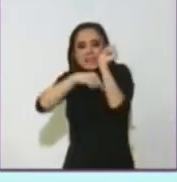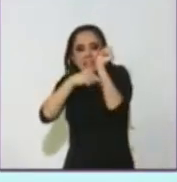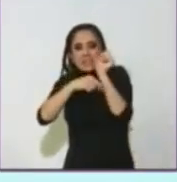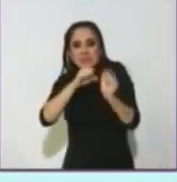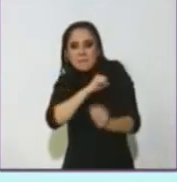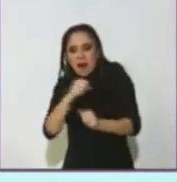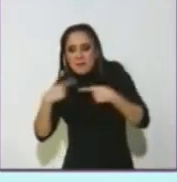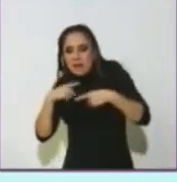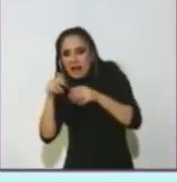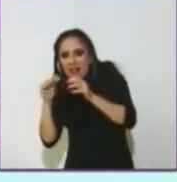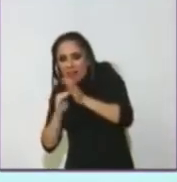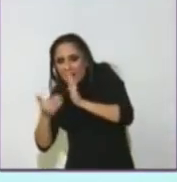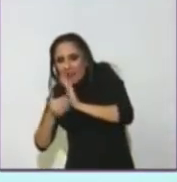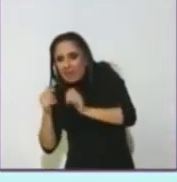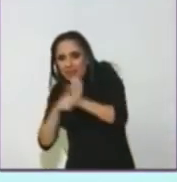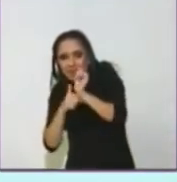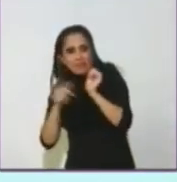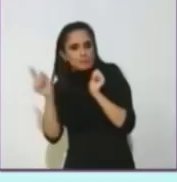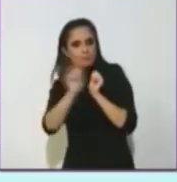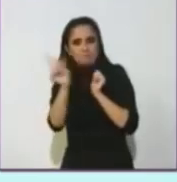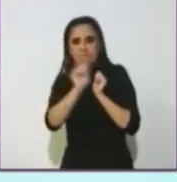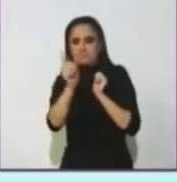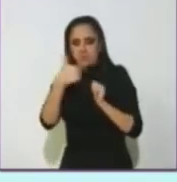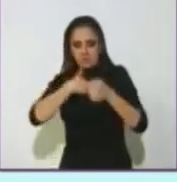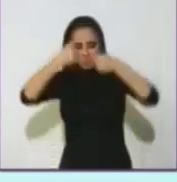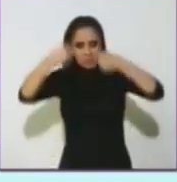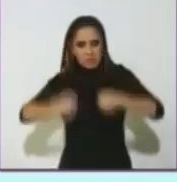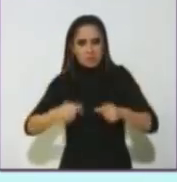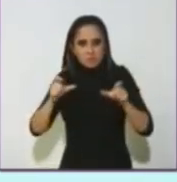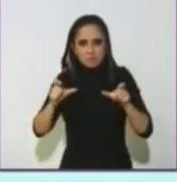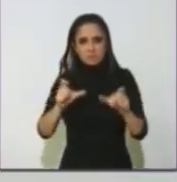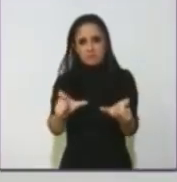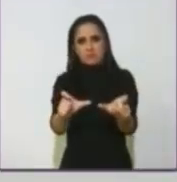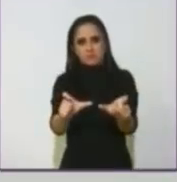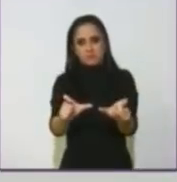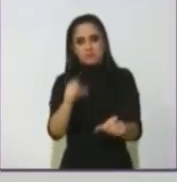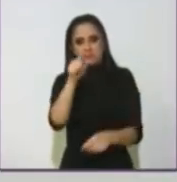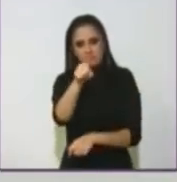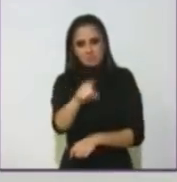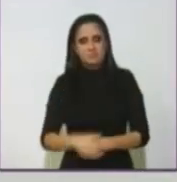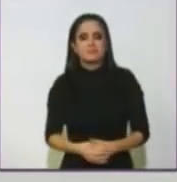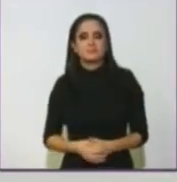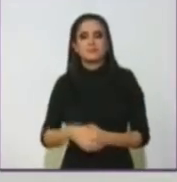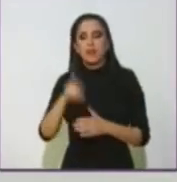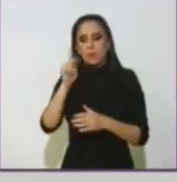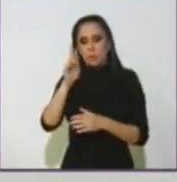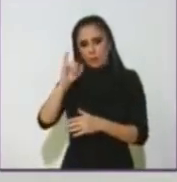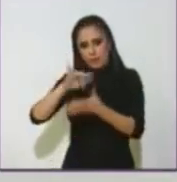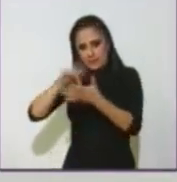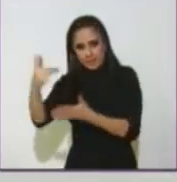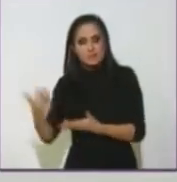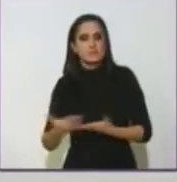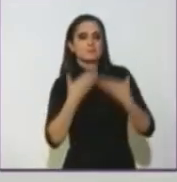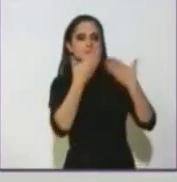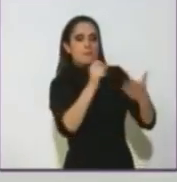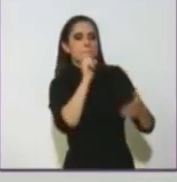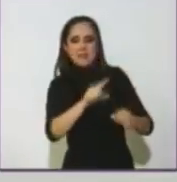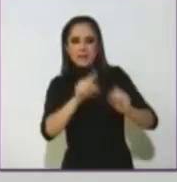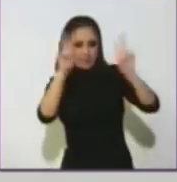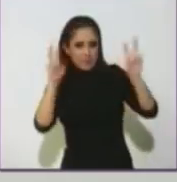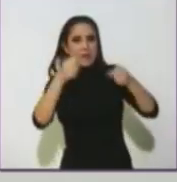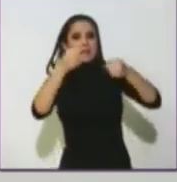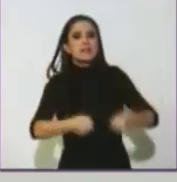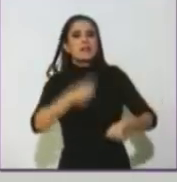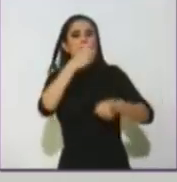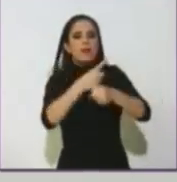los delincuentes yo te garantizo tu seguridad gracias purificación pasamos a continuación mismo tema seguridad